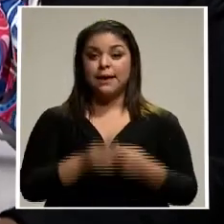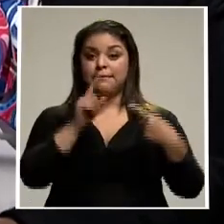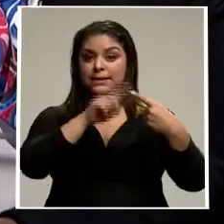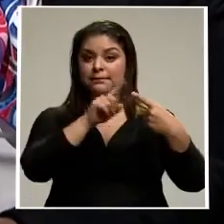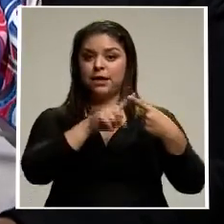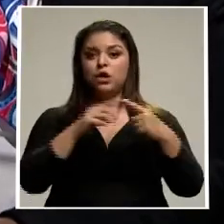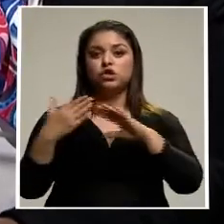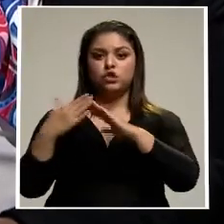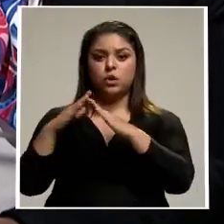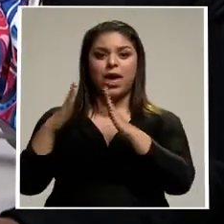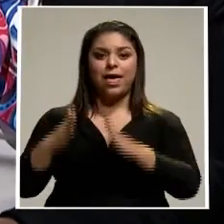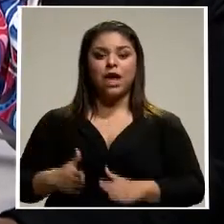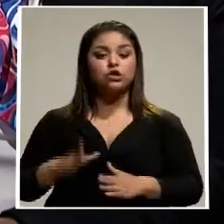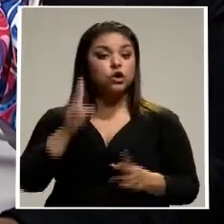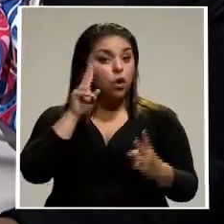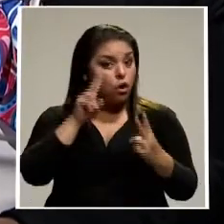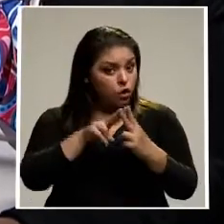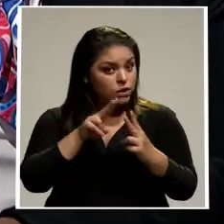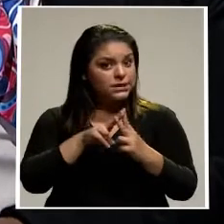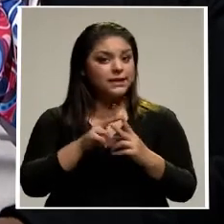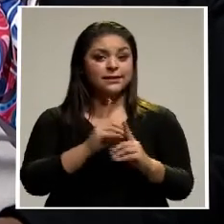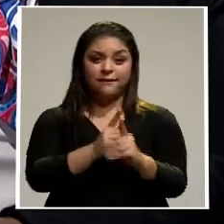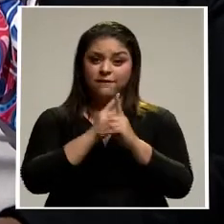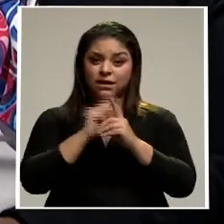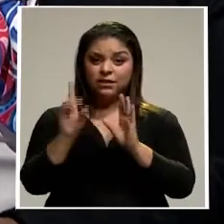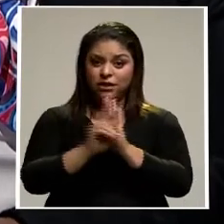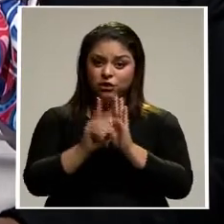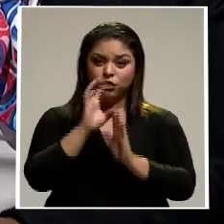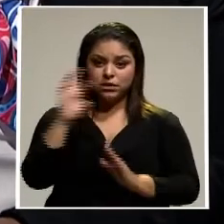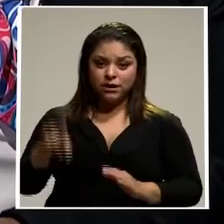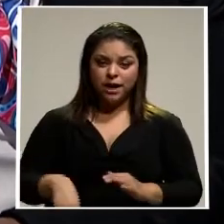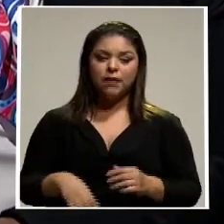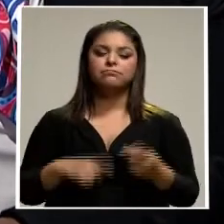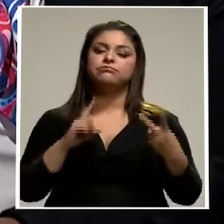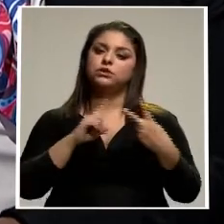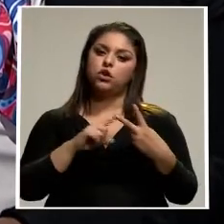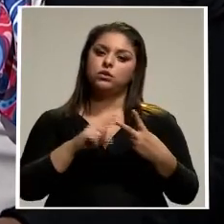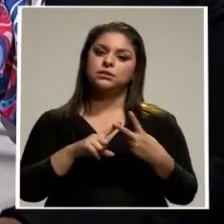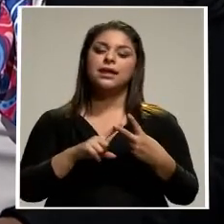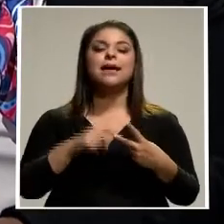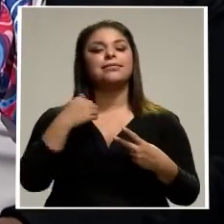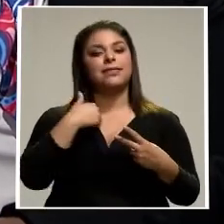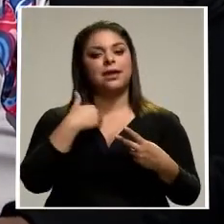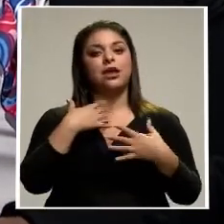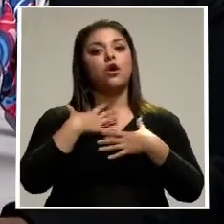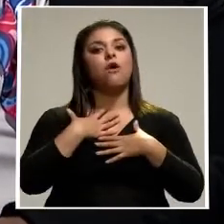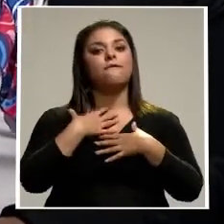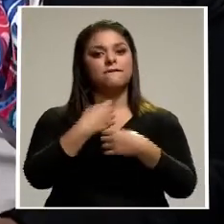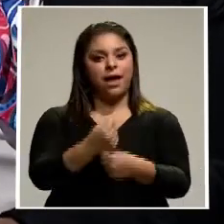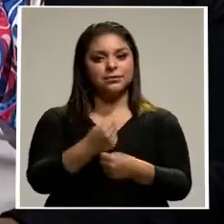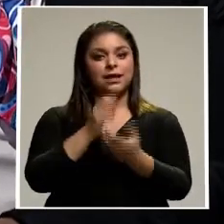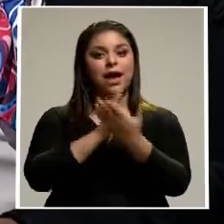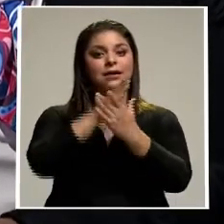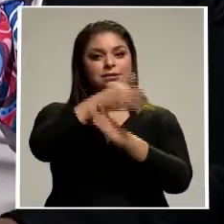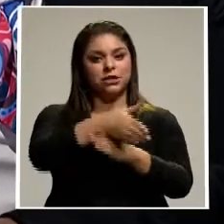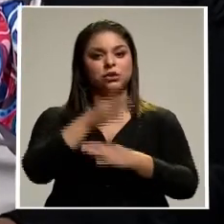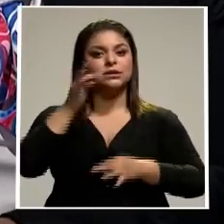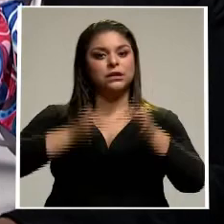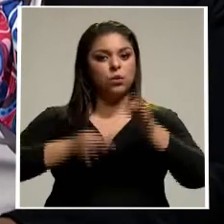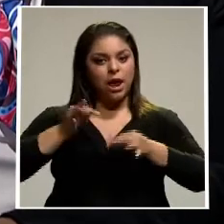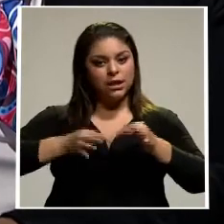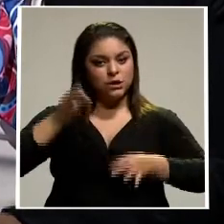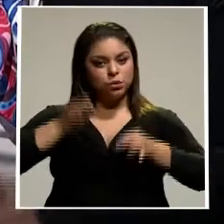ciudadanos conocen y defienden sus derechos en Costa Rica. Dos, que tienen confianza y acceso a los tribunales de